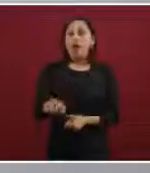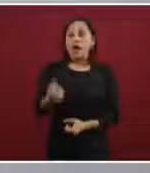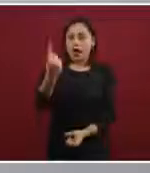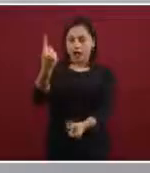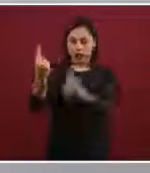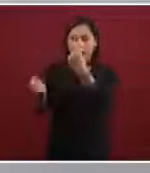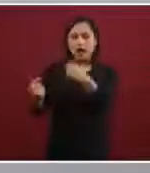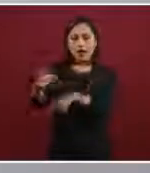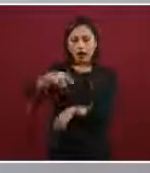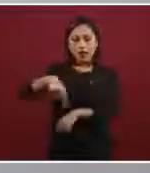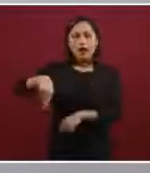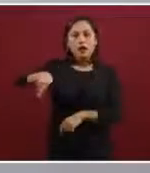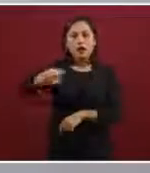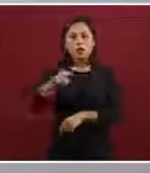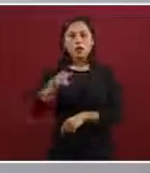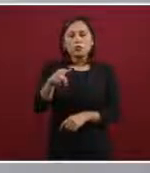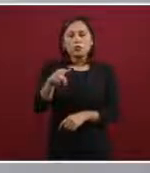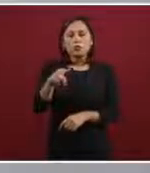con